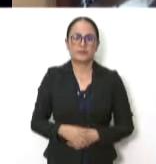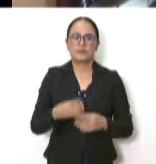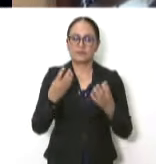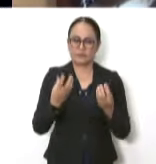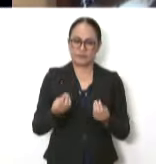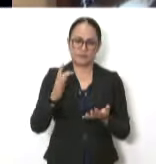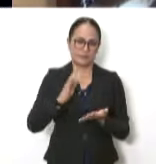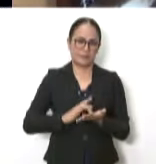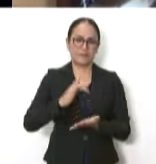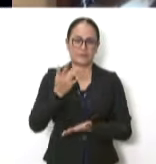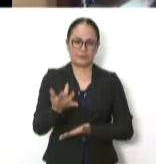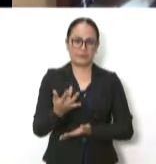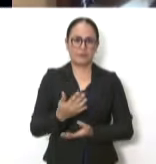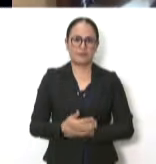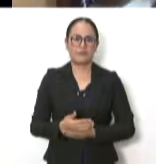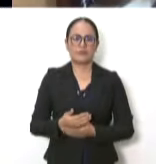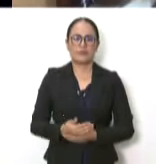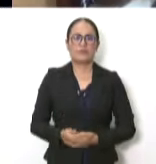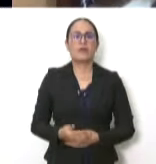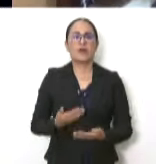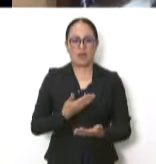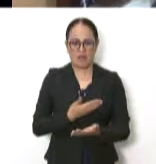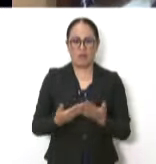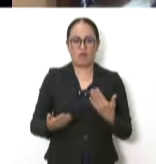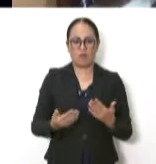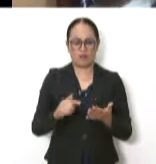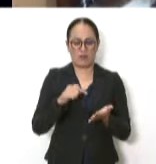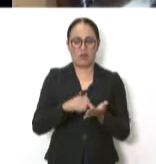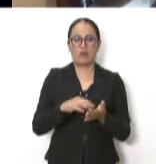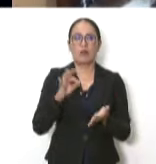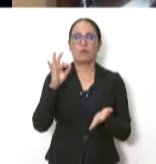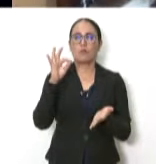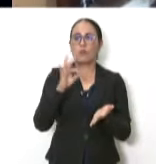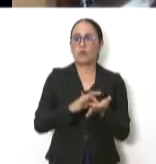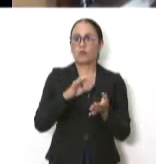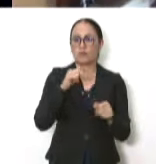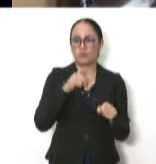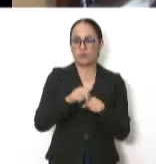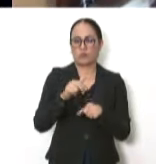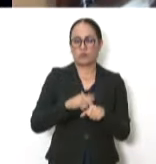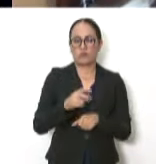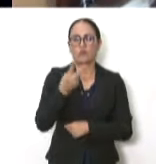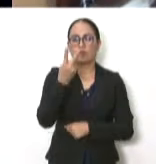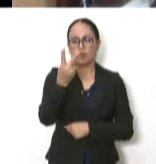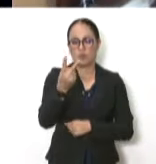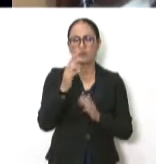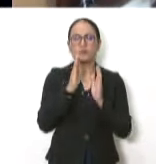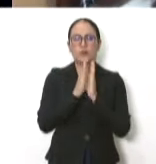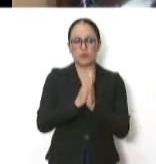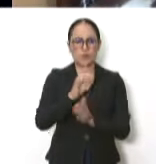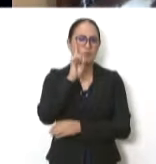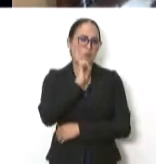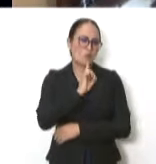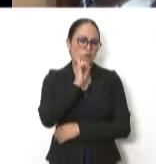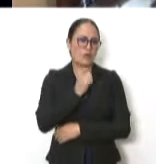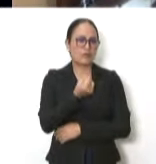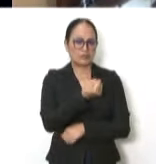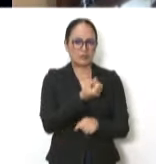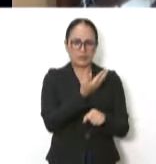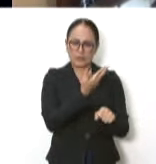Muchísimas gracias. Ahora sí, conforme al punto número 2, le pido, secretaria, que